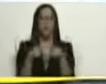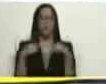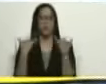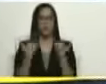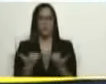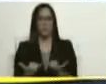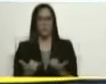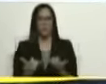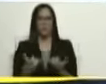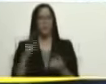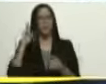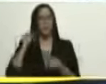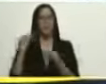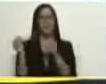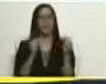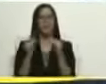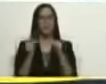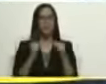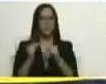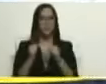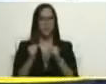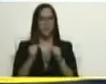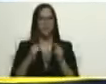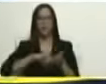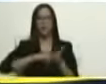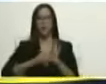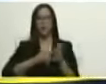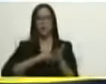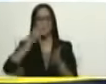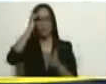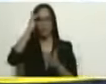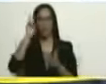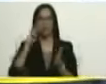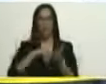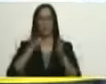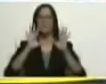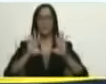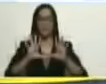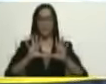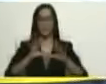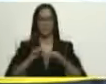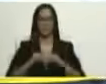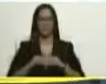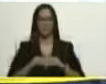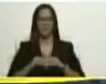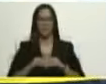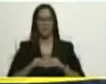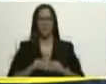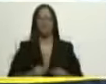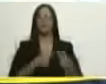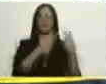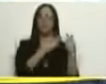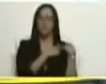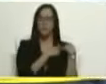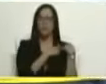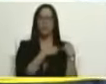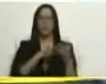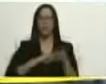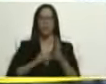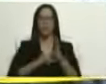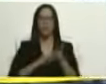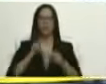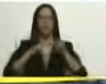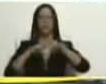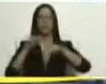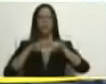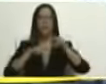para discutir el concepto, febrero de 2010, y se asumió el concepto de construir una